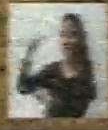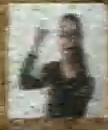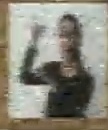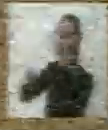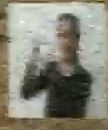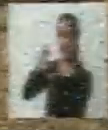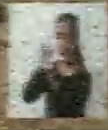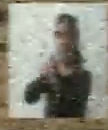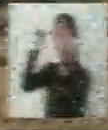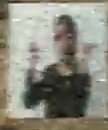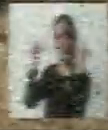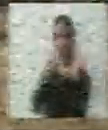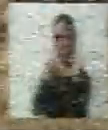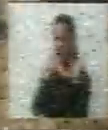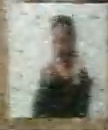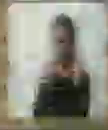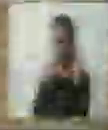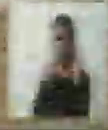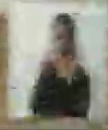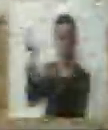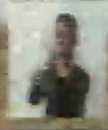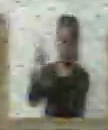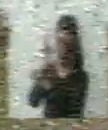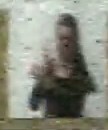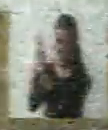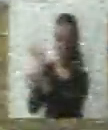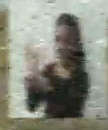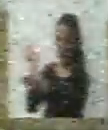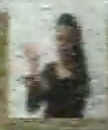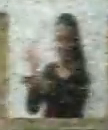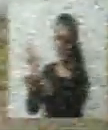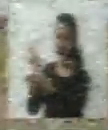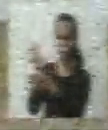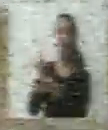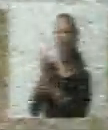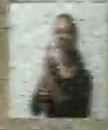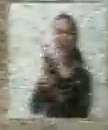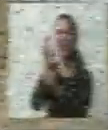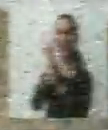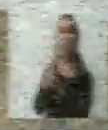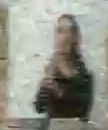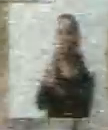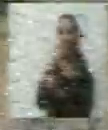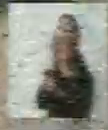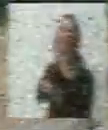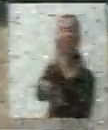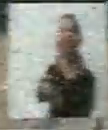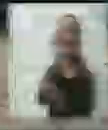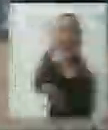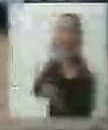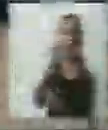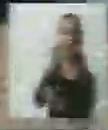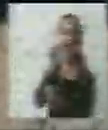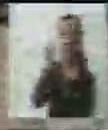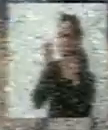sorprendieron a los perros, a los perros que cuidan el predio, que andaban con un bulto. Entonces, al acercarse, ¿eh?,